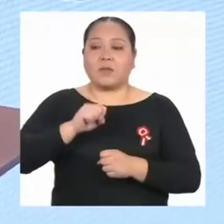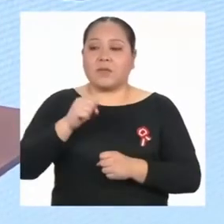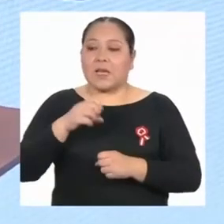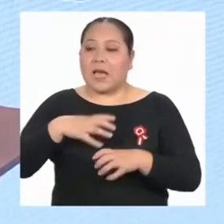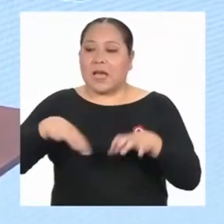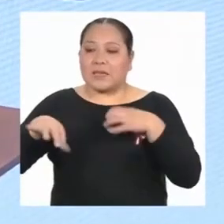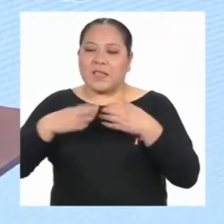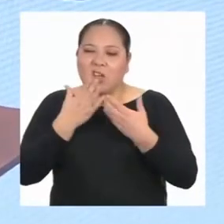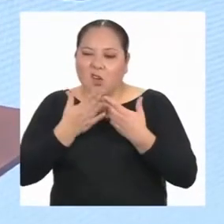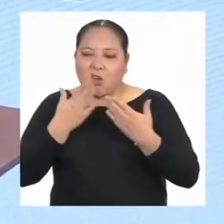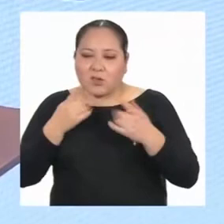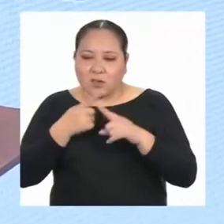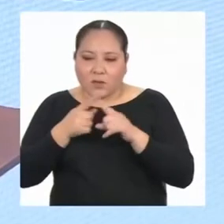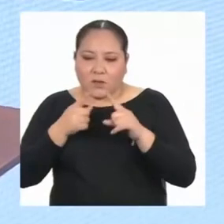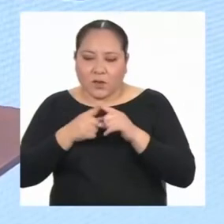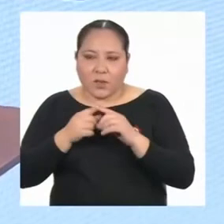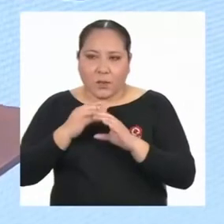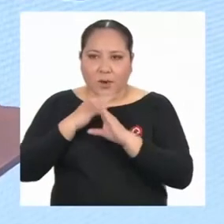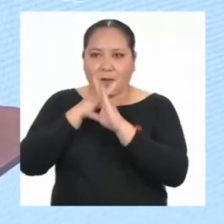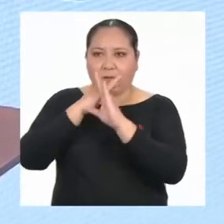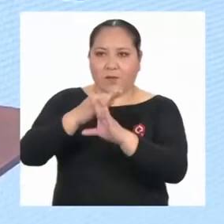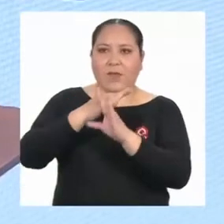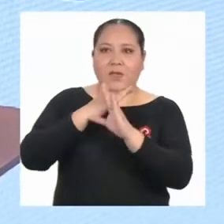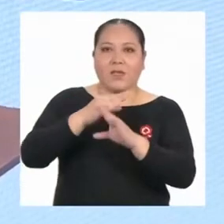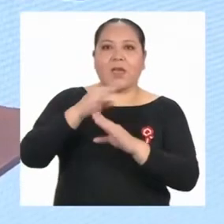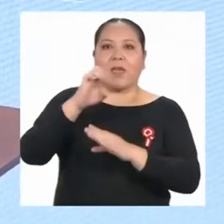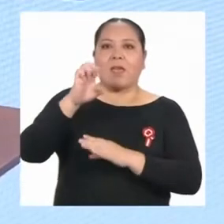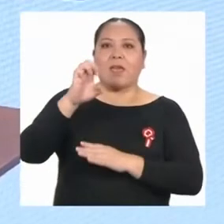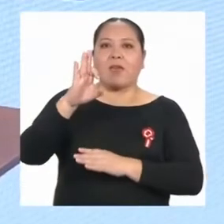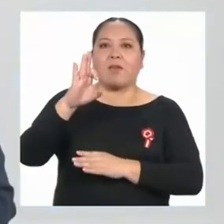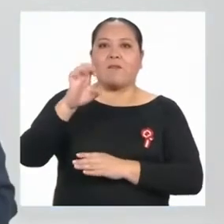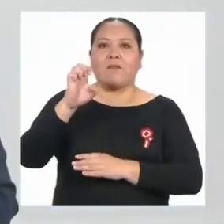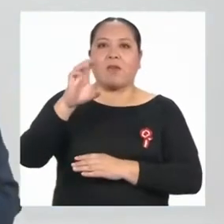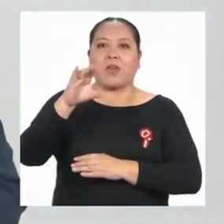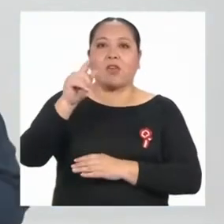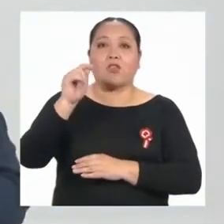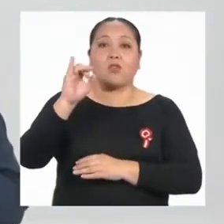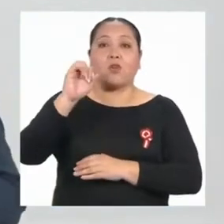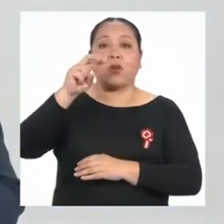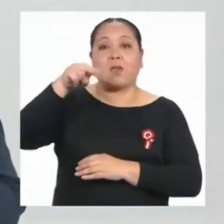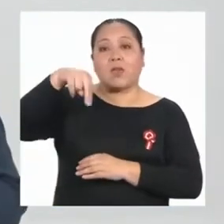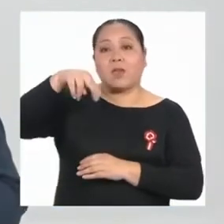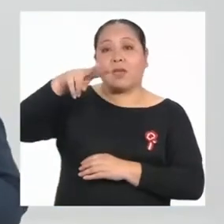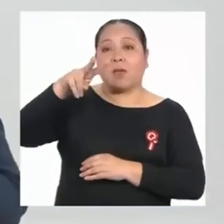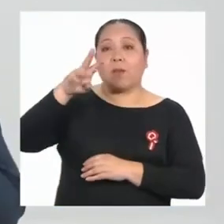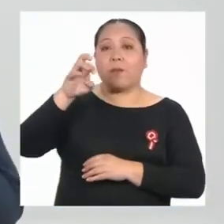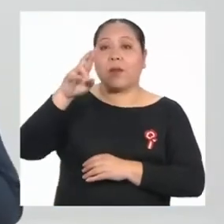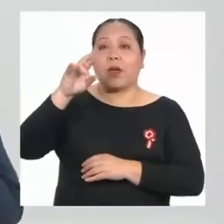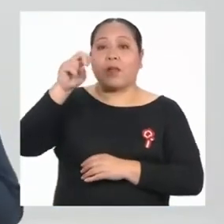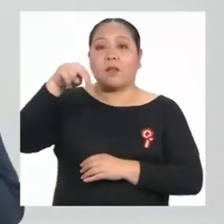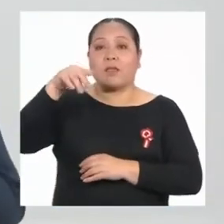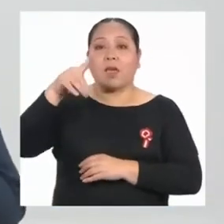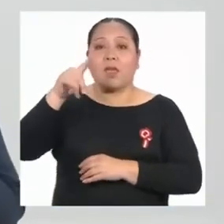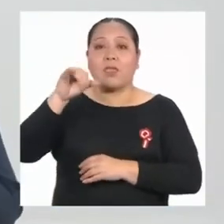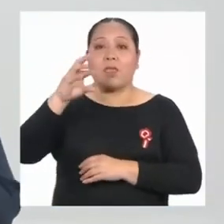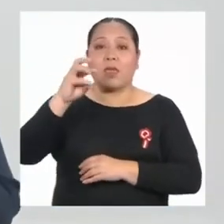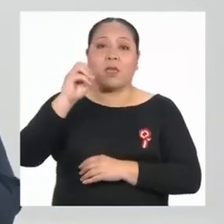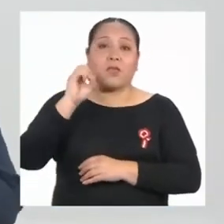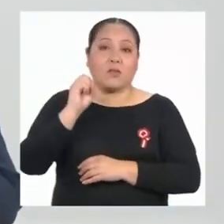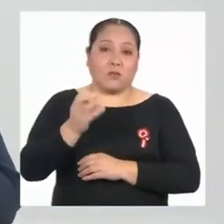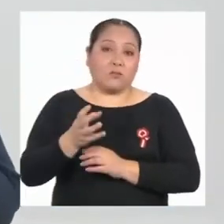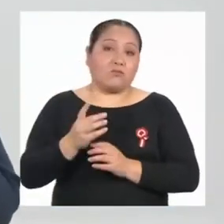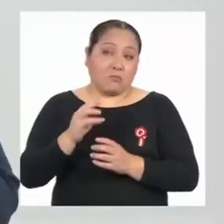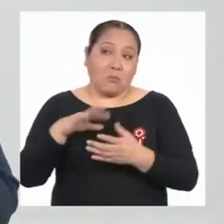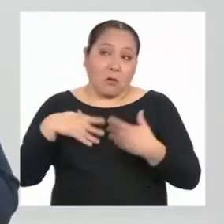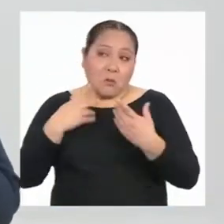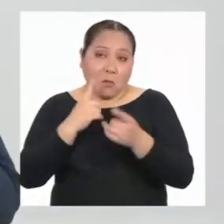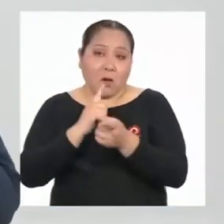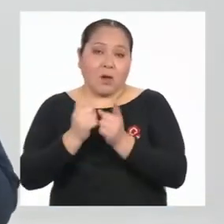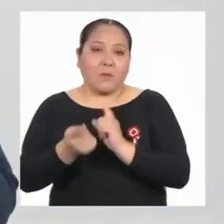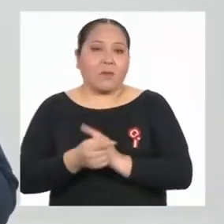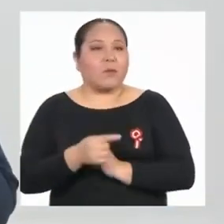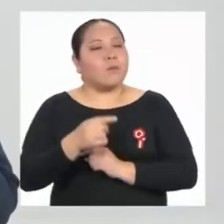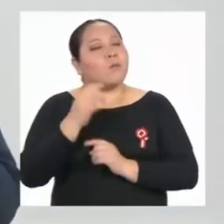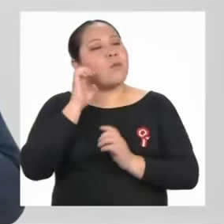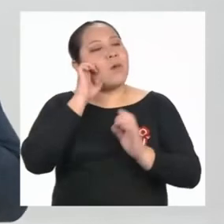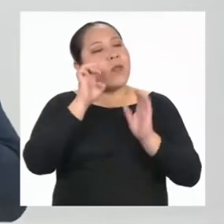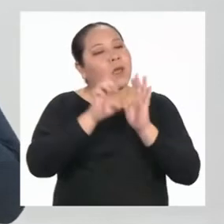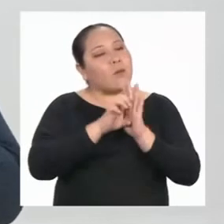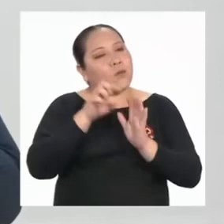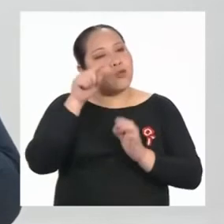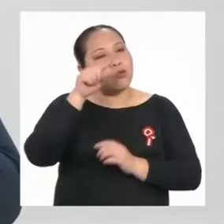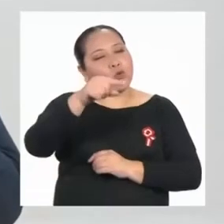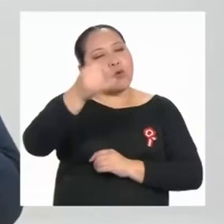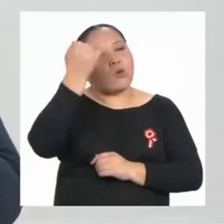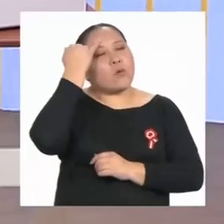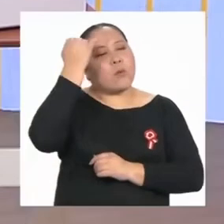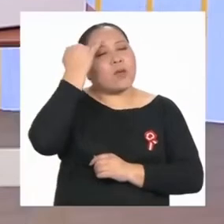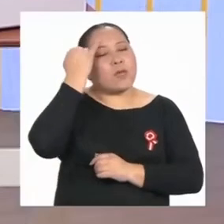para frenar el efecto invernadero, podemos hacer un cambio. Por ejemplo, tú, Yanira, ¿cómo te imaginas tu ciudad en